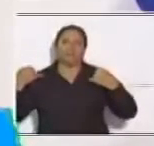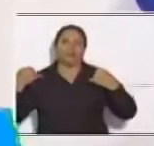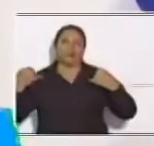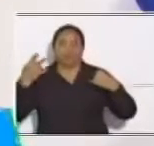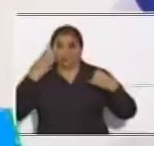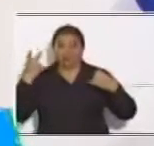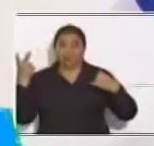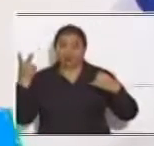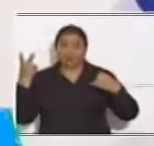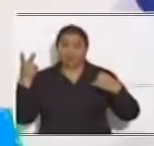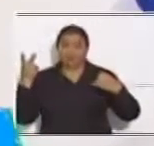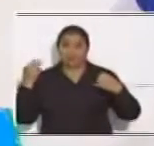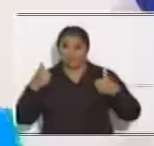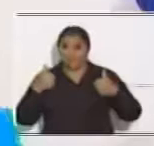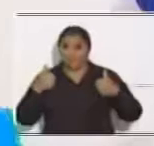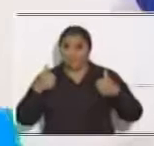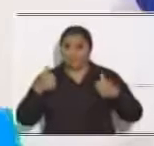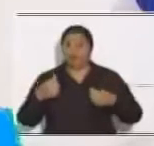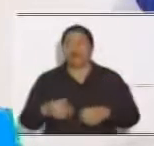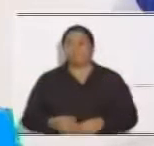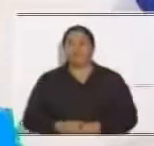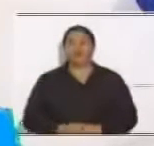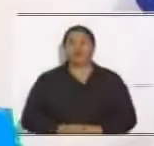¿Estamos bien?